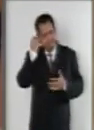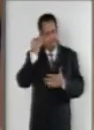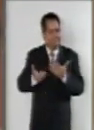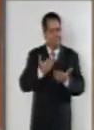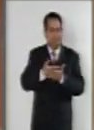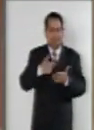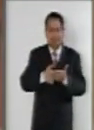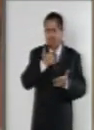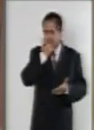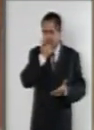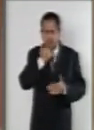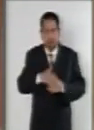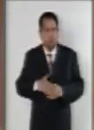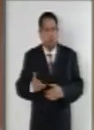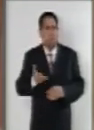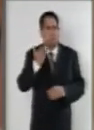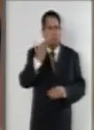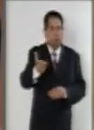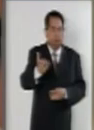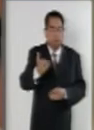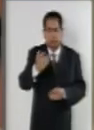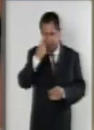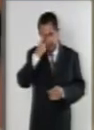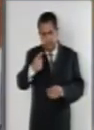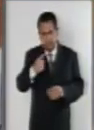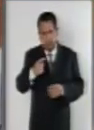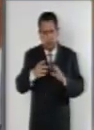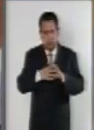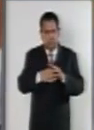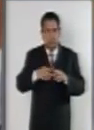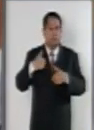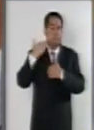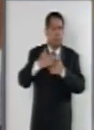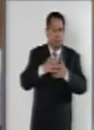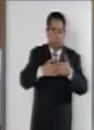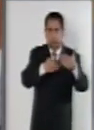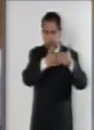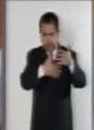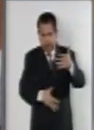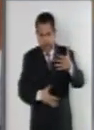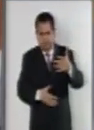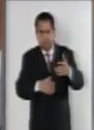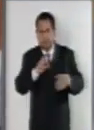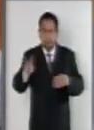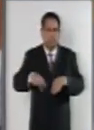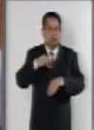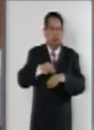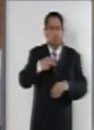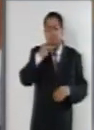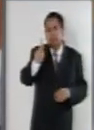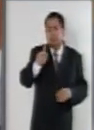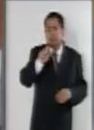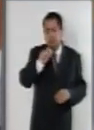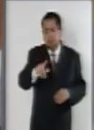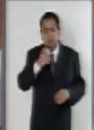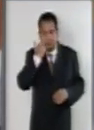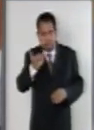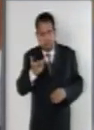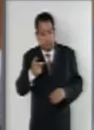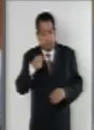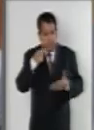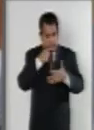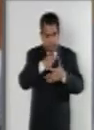iniciativa. Pediré la palabra en lo general, presidenta, no sin antes decir que